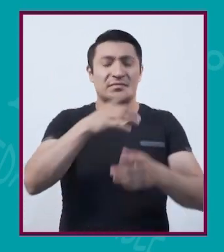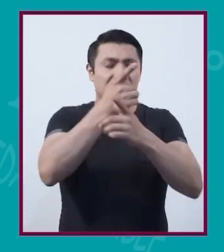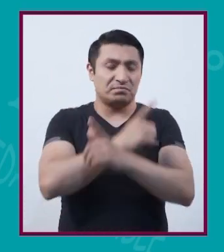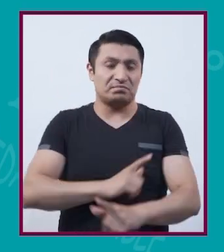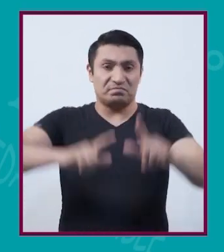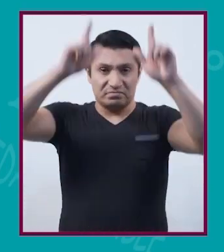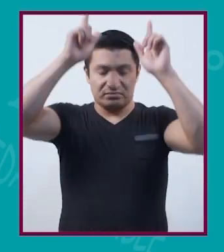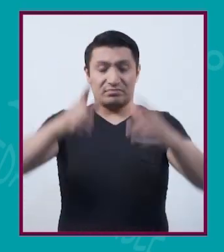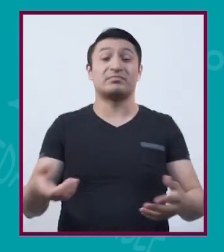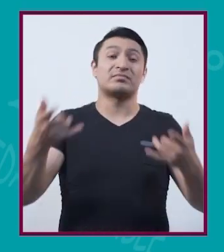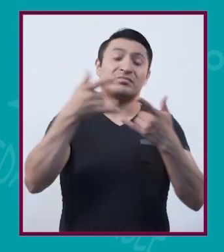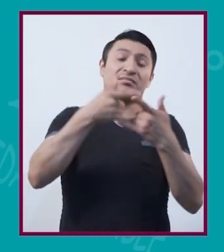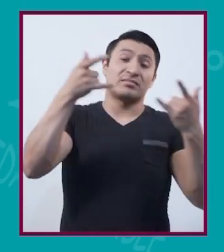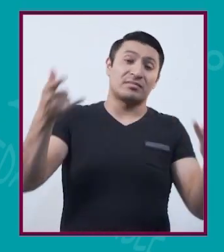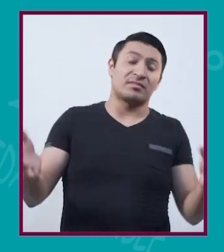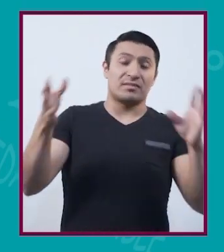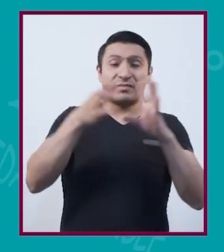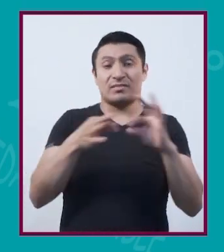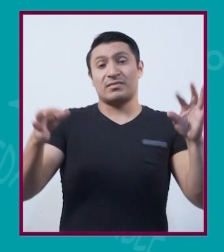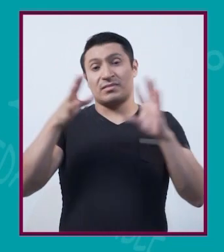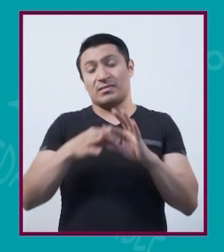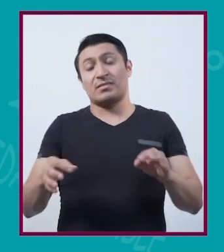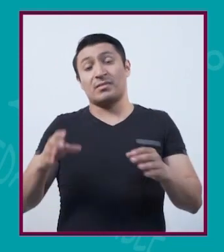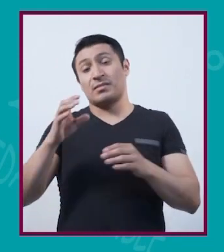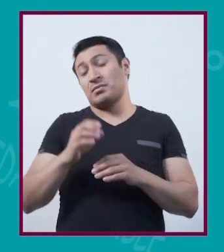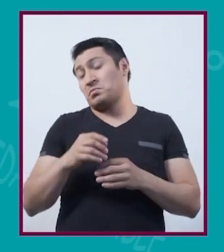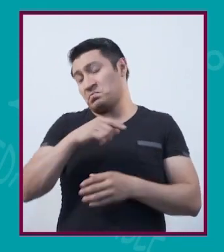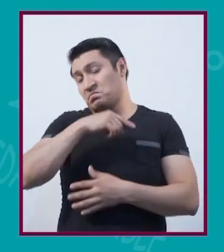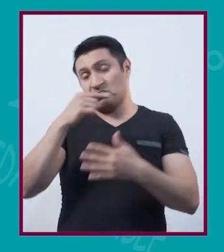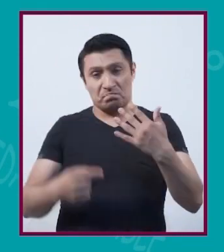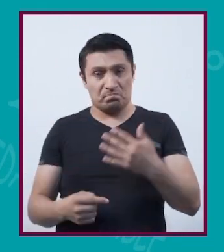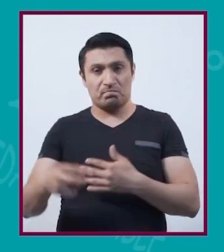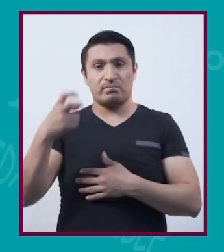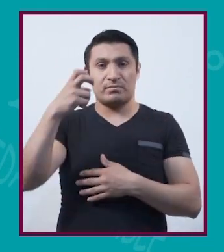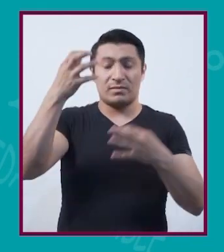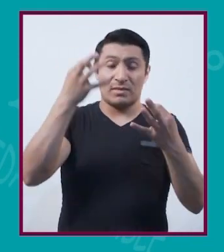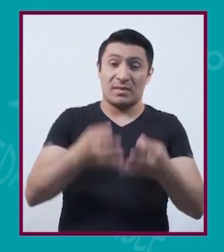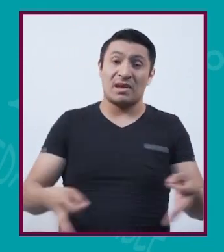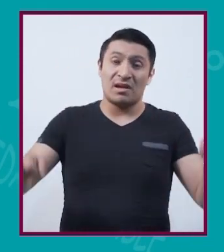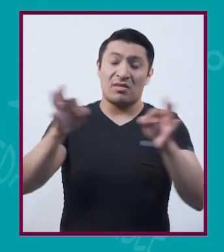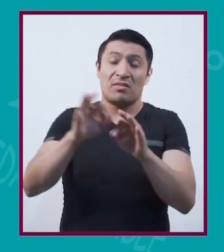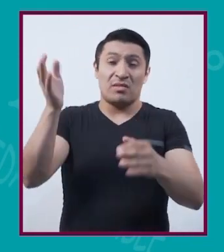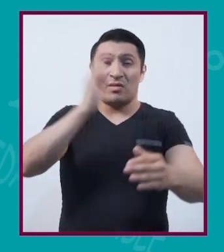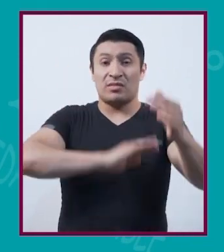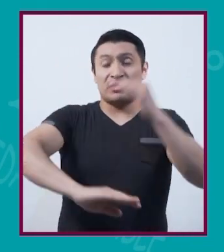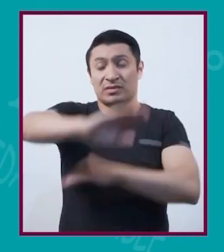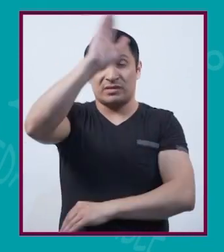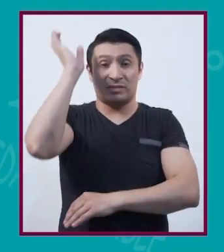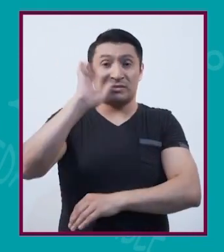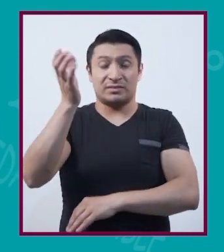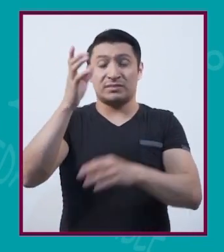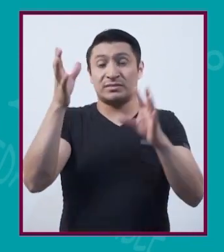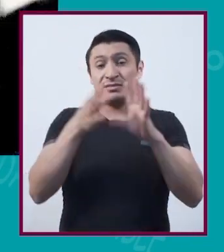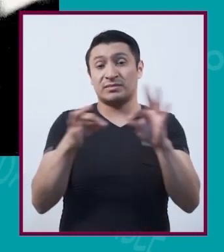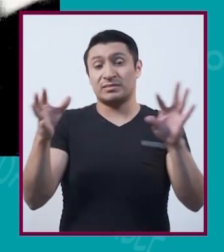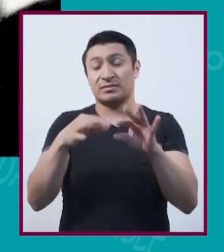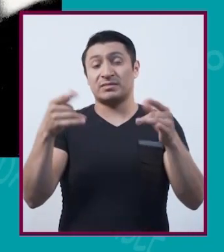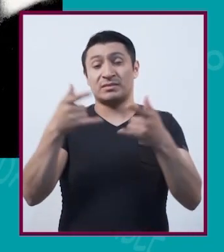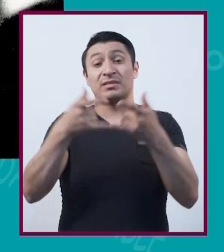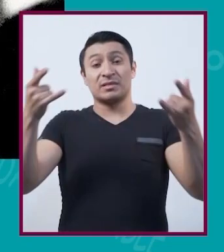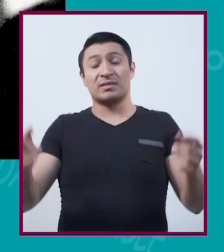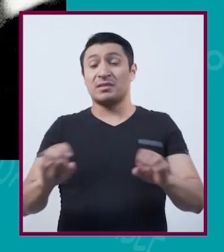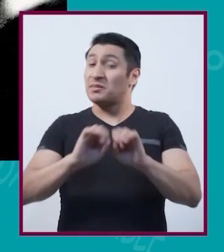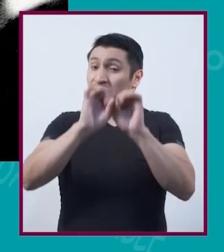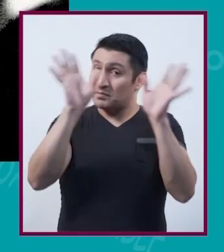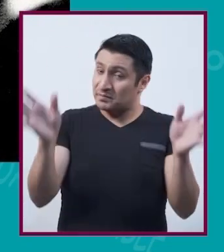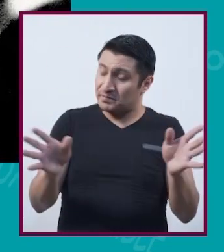allí su gran éxito a la hora de explicar procesos históricos de un modo claro y universal. ¿De qué trata el libro? En